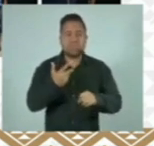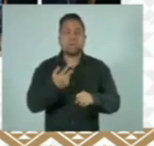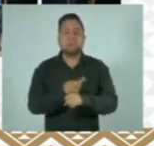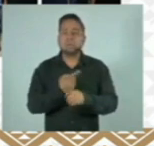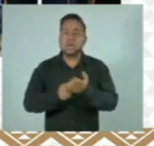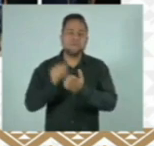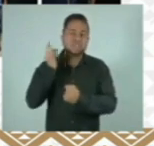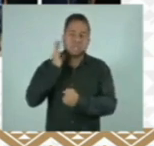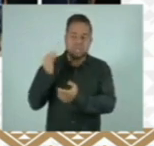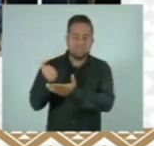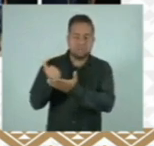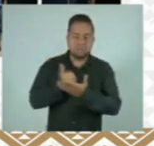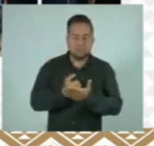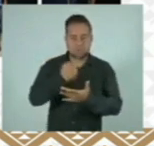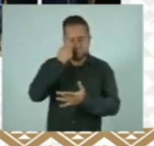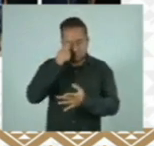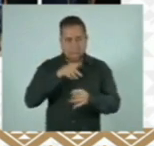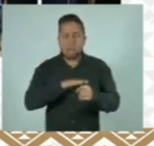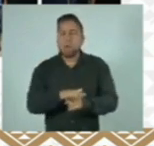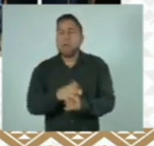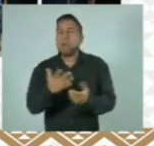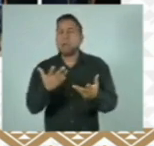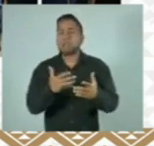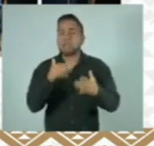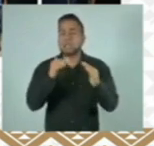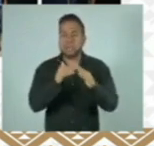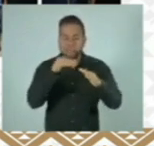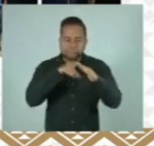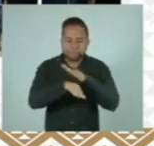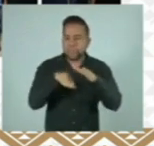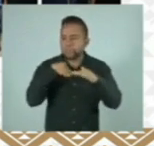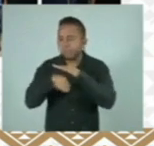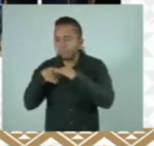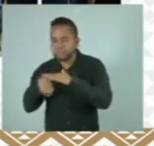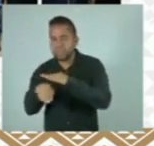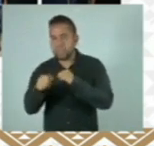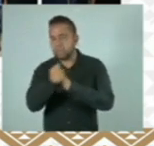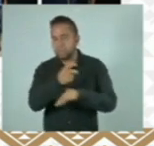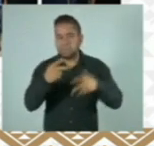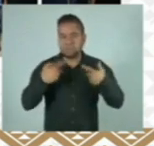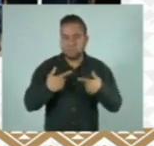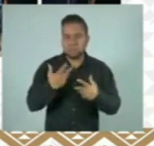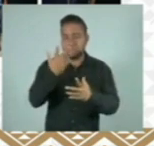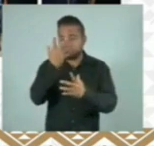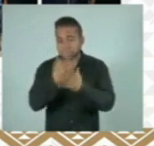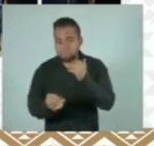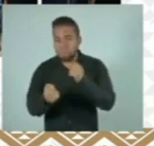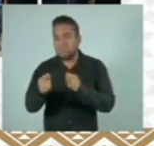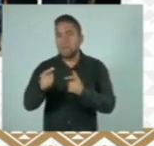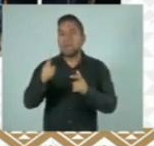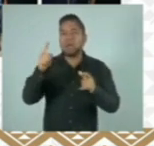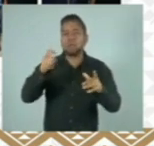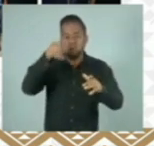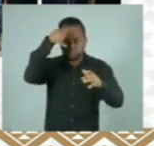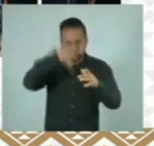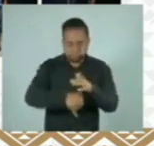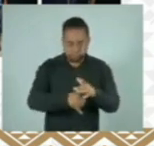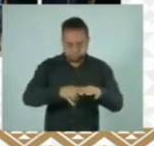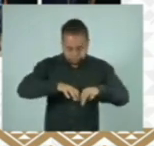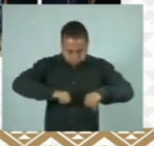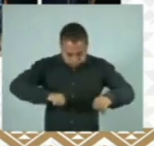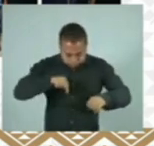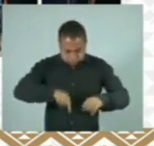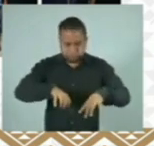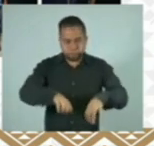dio el seguimiento para poder catear algunos lugares. Estas personas estaban yendo a la fuga, los fuimos a sacar de unos tinacos que se habían escondido